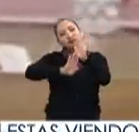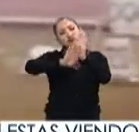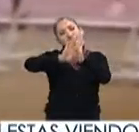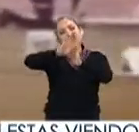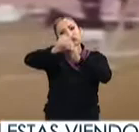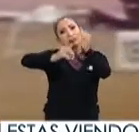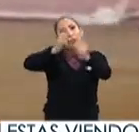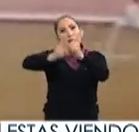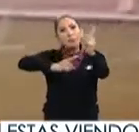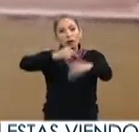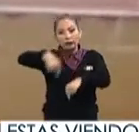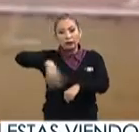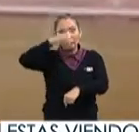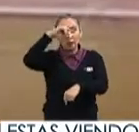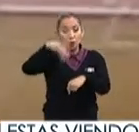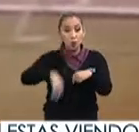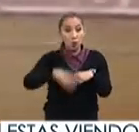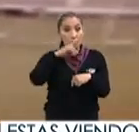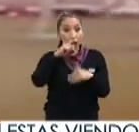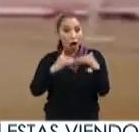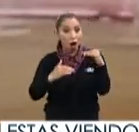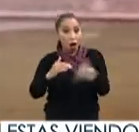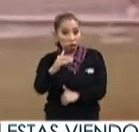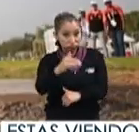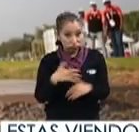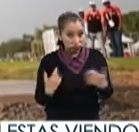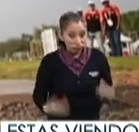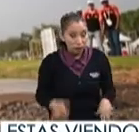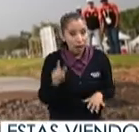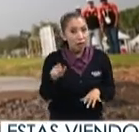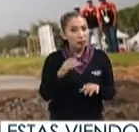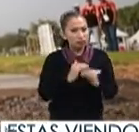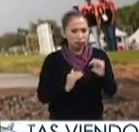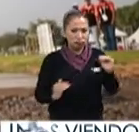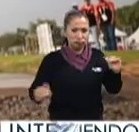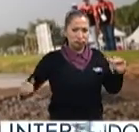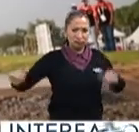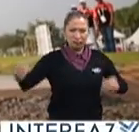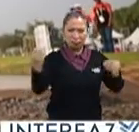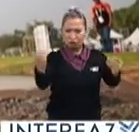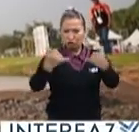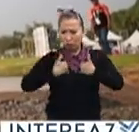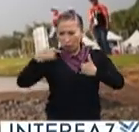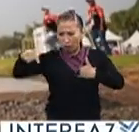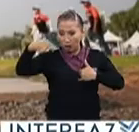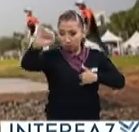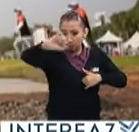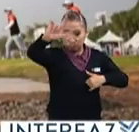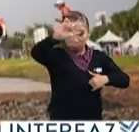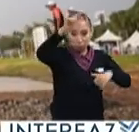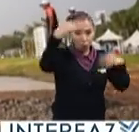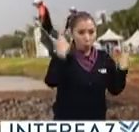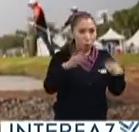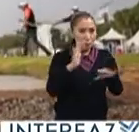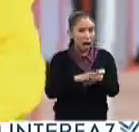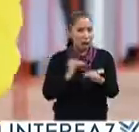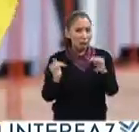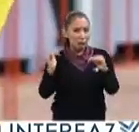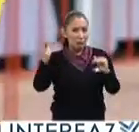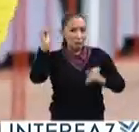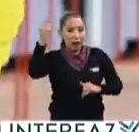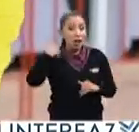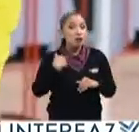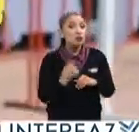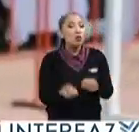crecimiento que ha tenido el deporte de nuestro país y que no es poco. Por el contrario, la cantidad de atletas elite que ha surgido es cada vez mayor.